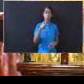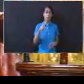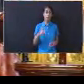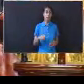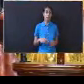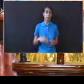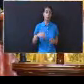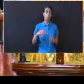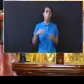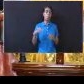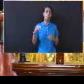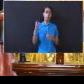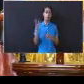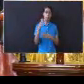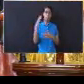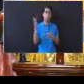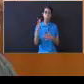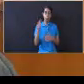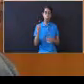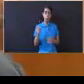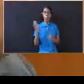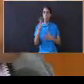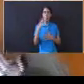que hemos tenido en la historia de nuestro país.